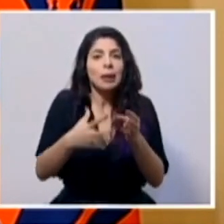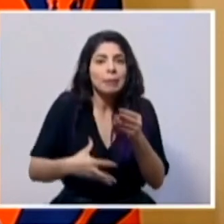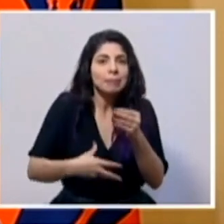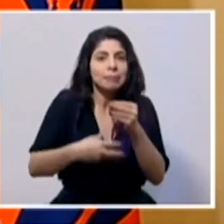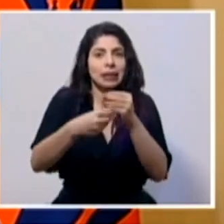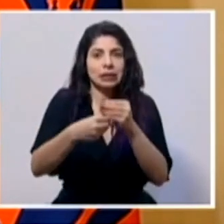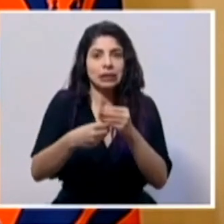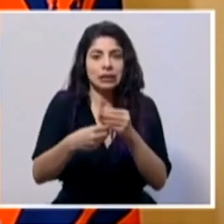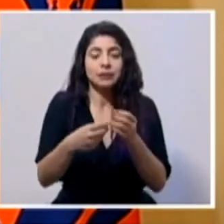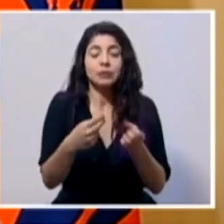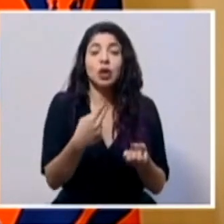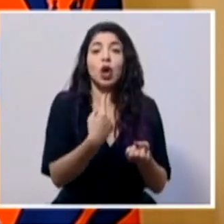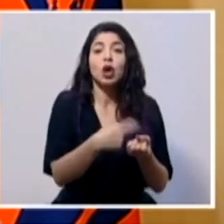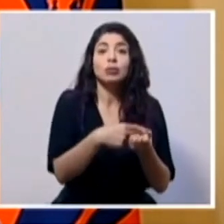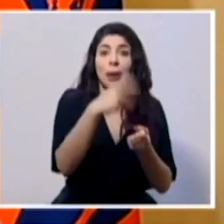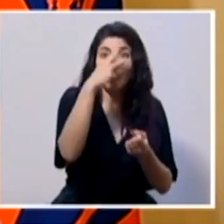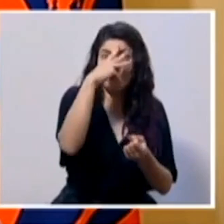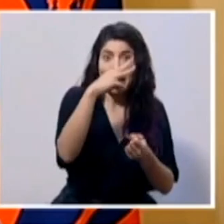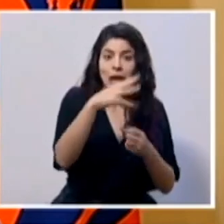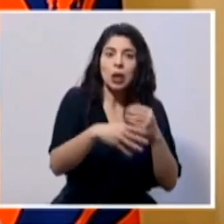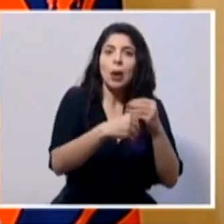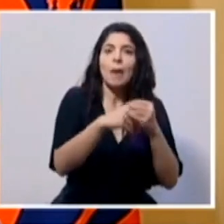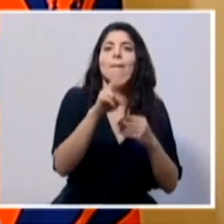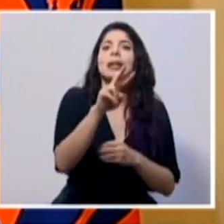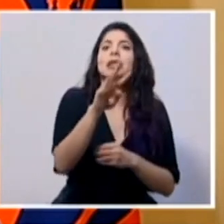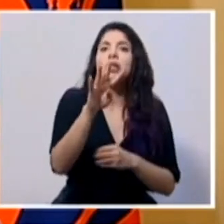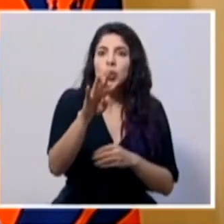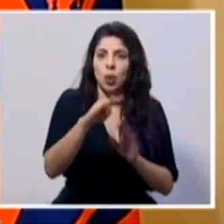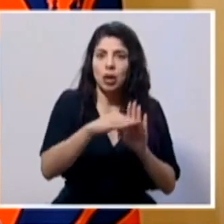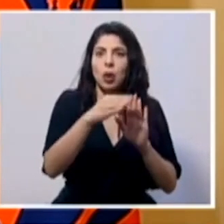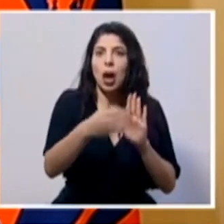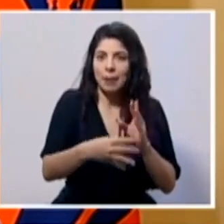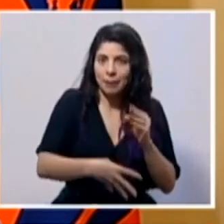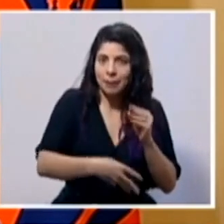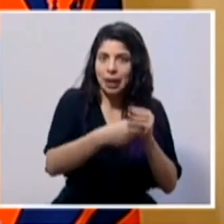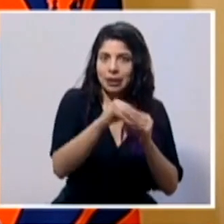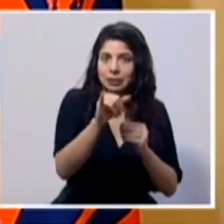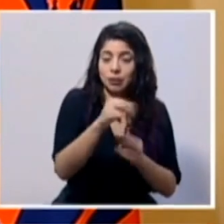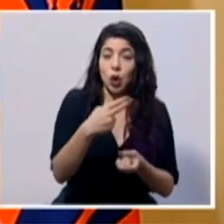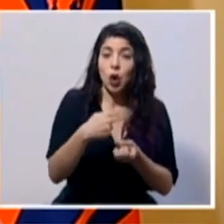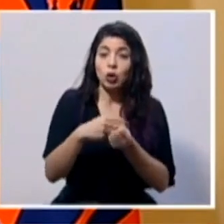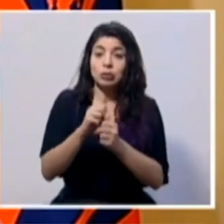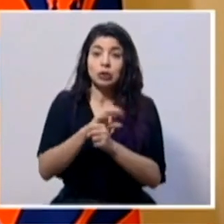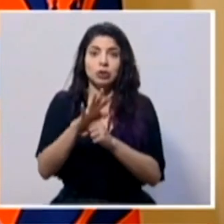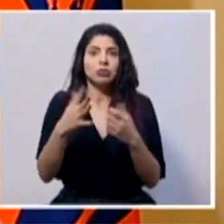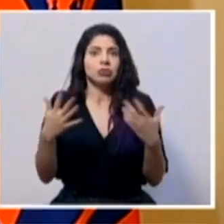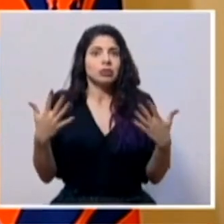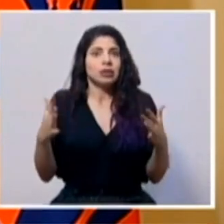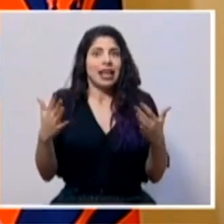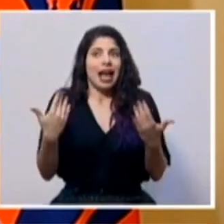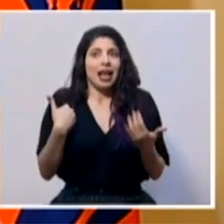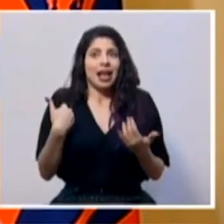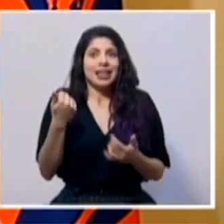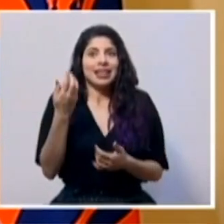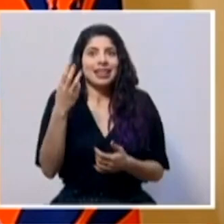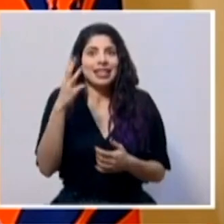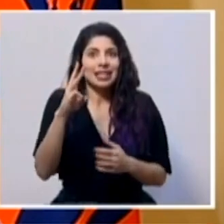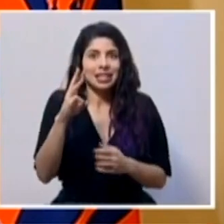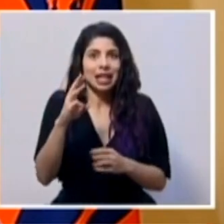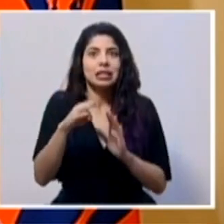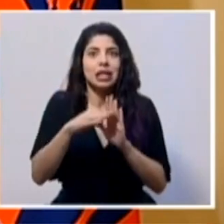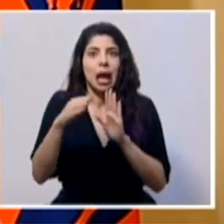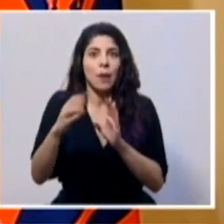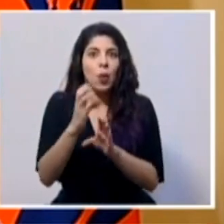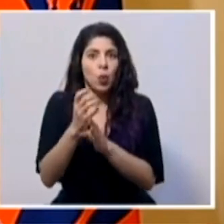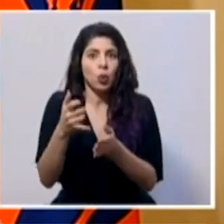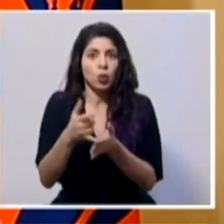El Hospital México va a lograr habilitar 24 camas más también. El SEACO ya está utilizando 16 camas como cuidados